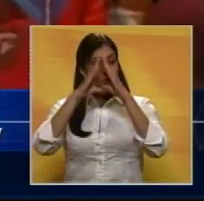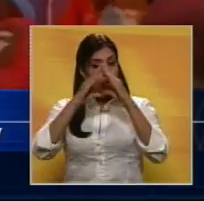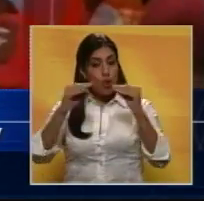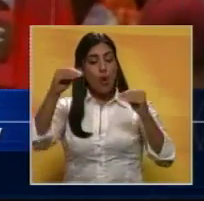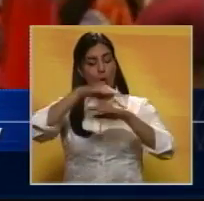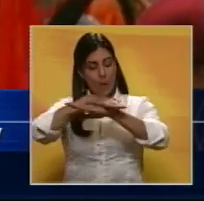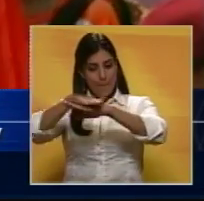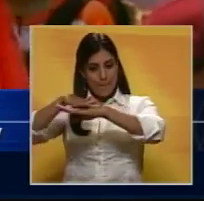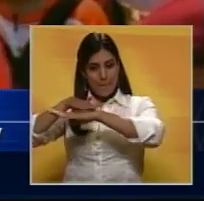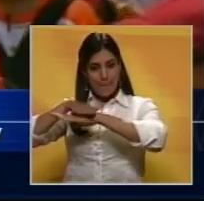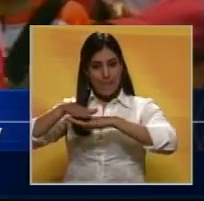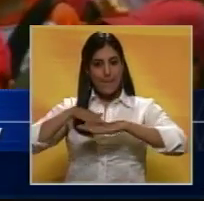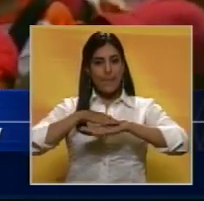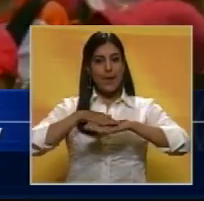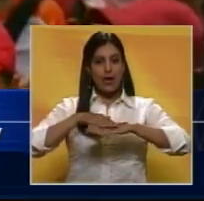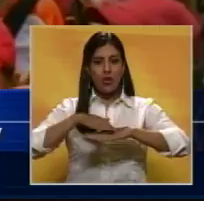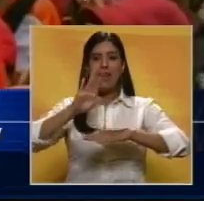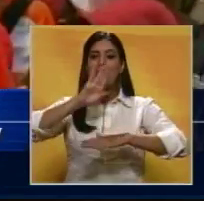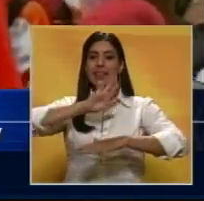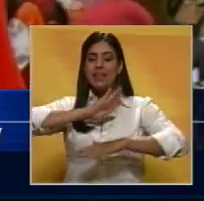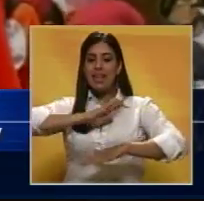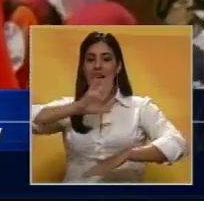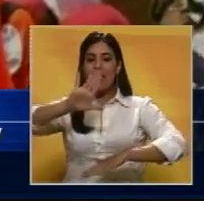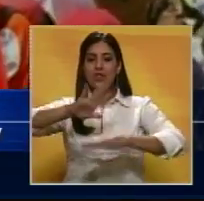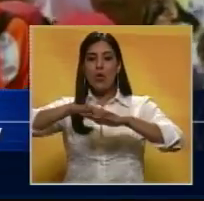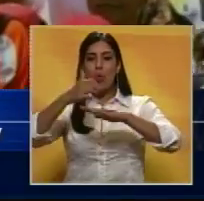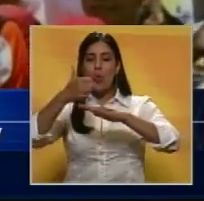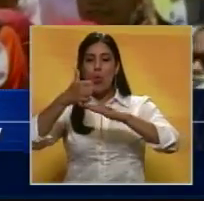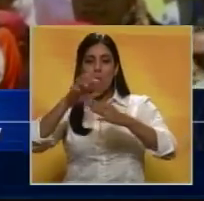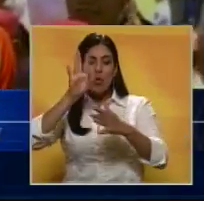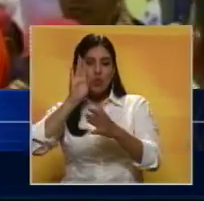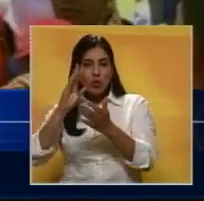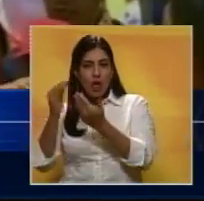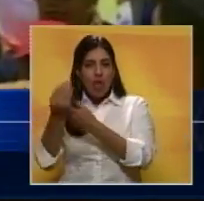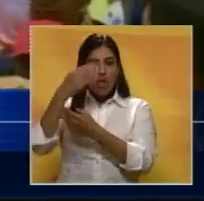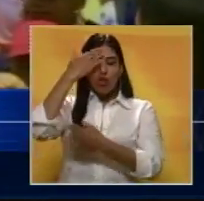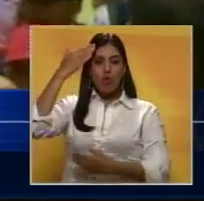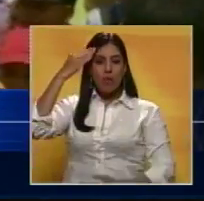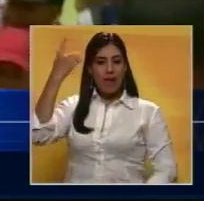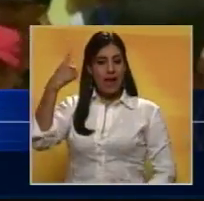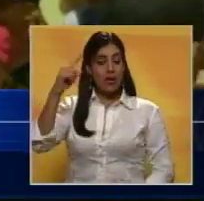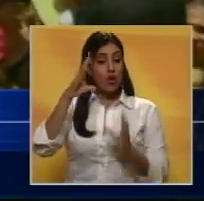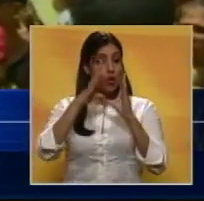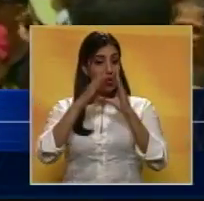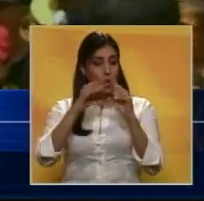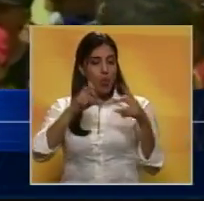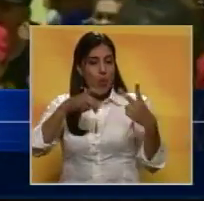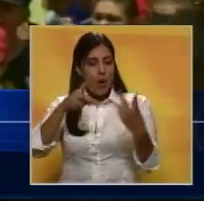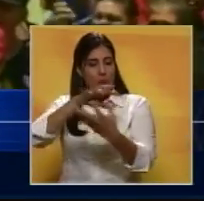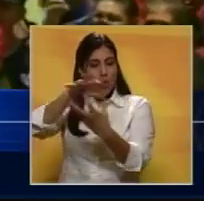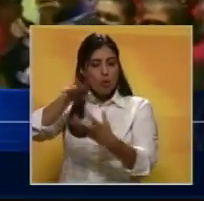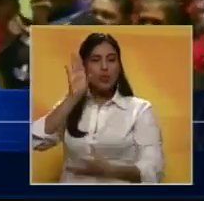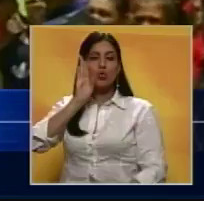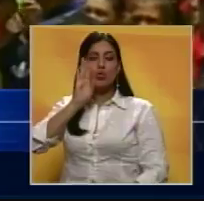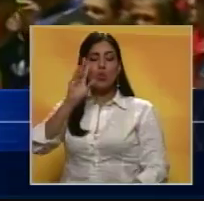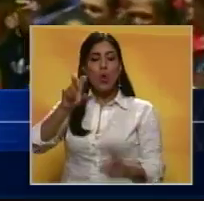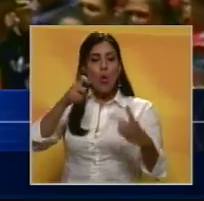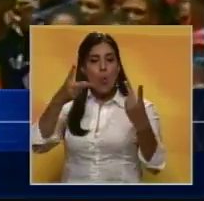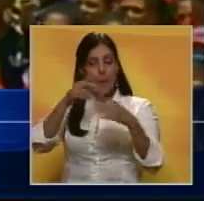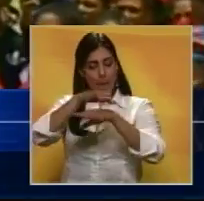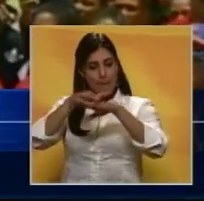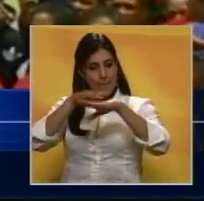Todo perdón trae una conspiración. Toda nueva conspiración, un